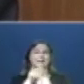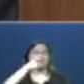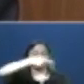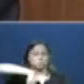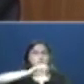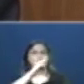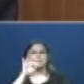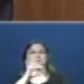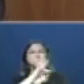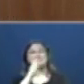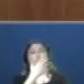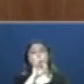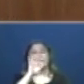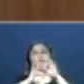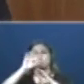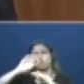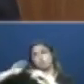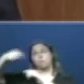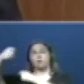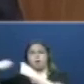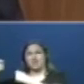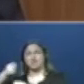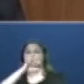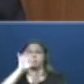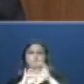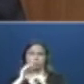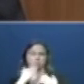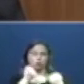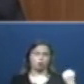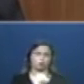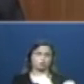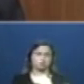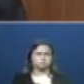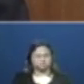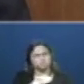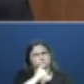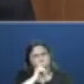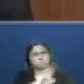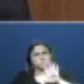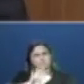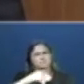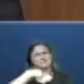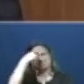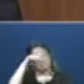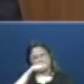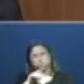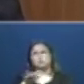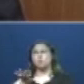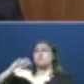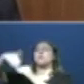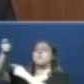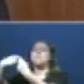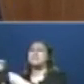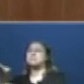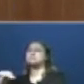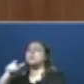nuestras exportaciones no sin dificultades y con las dudas sobre el comportamiento de sus mercados de destino La